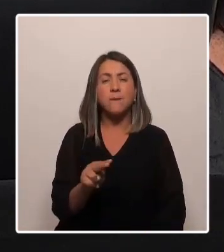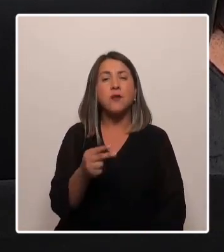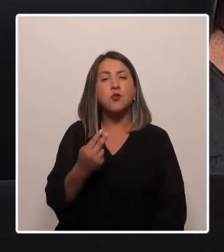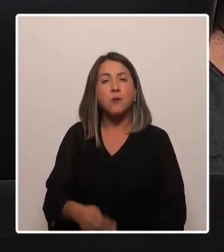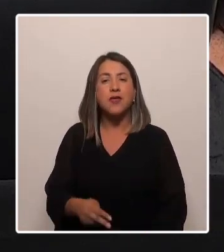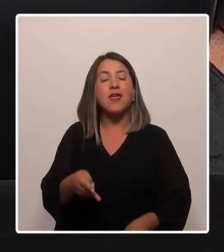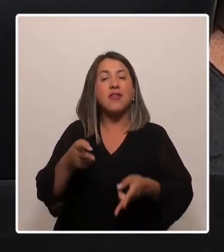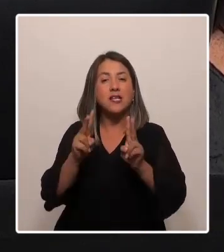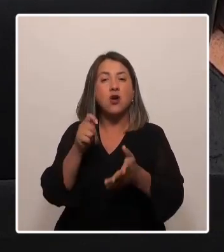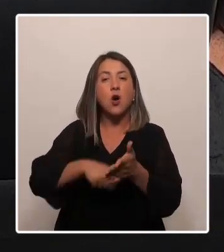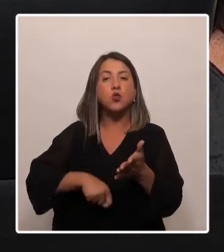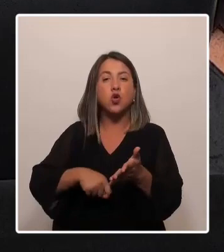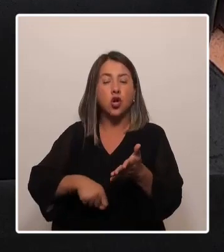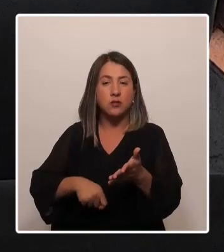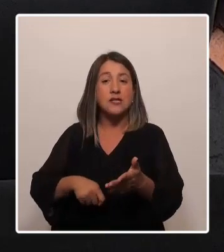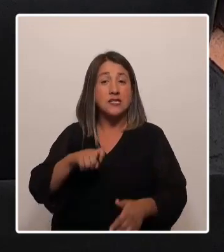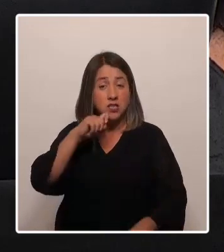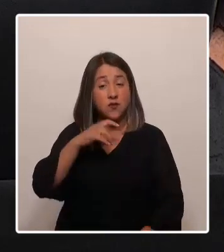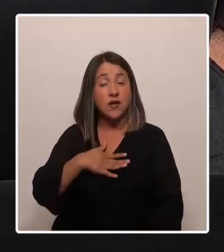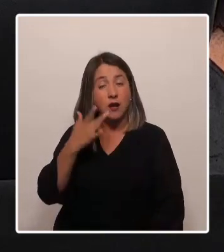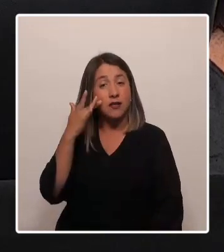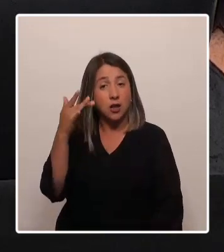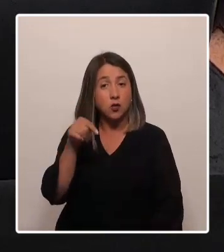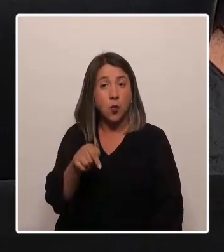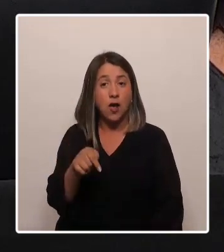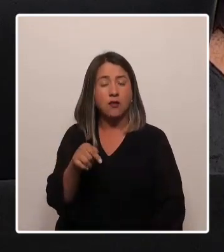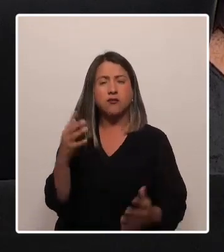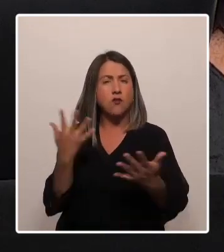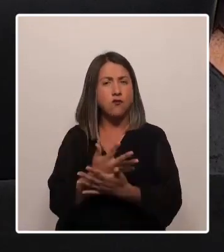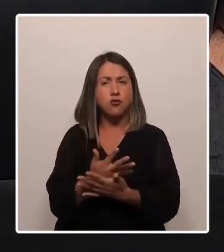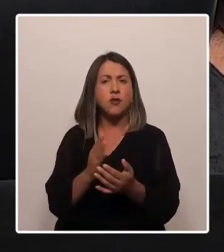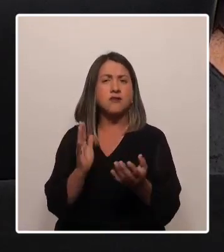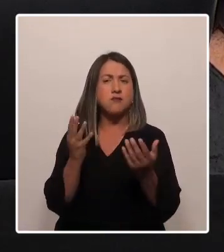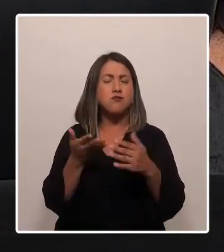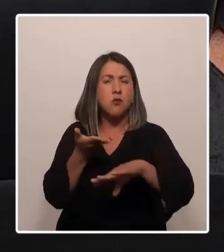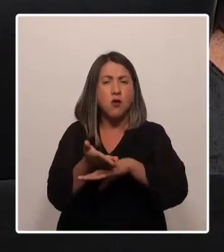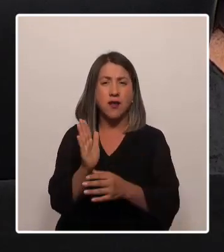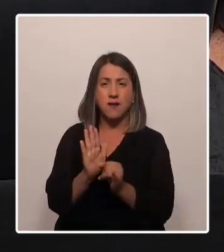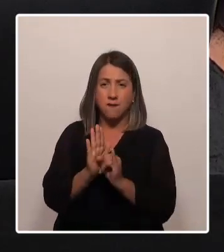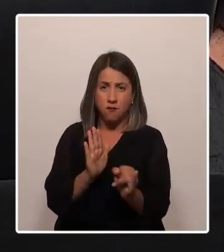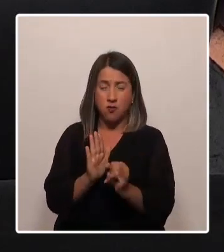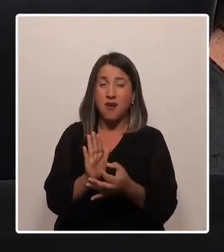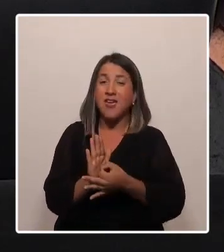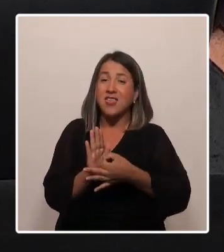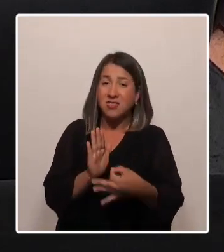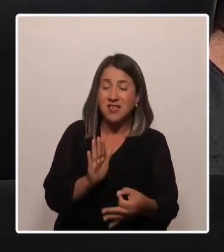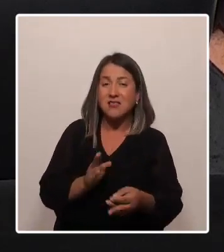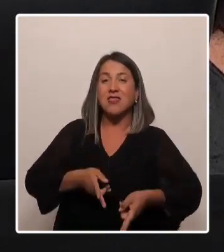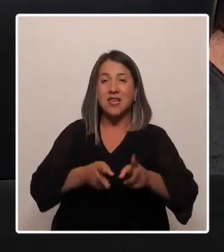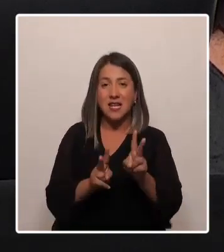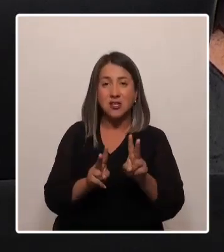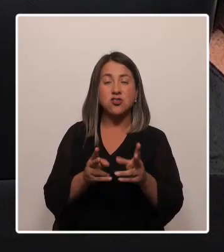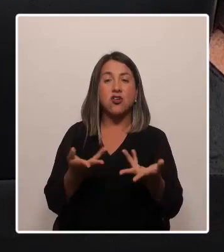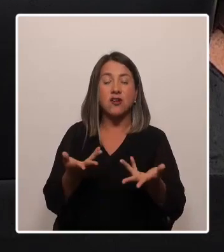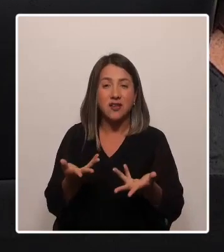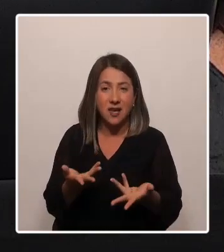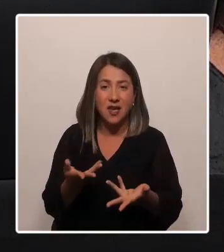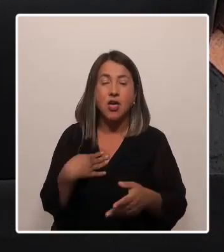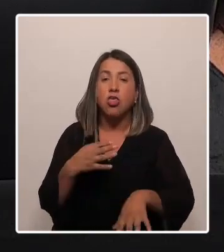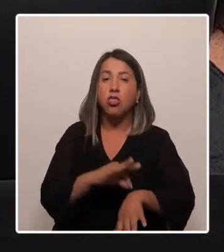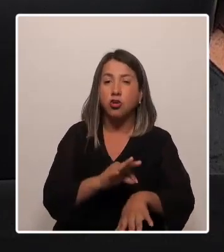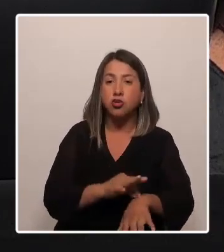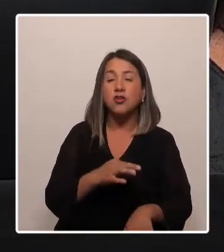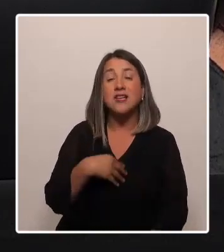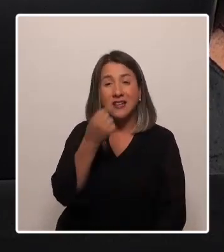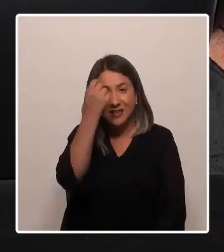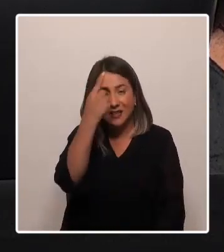autor, que lejos de ser una norma confusa como la que se propone en este informe, se dispone explícitamente el derecho de autor y que comprende la propiedad